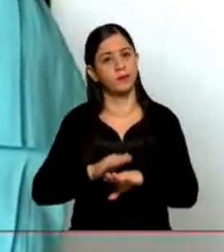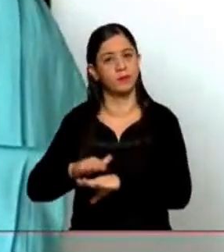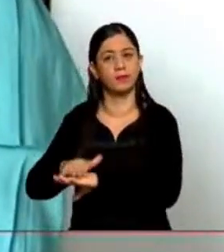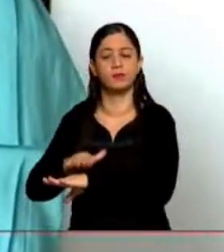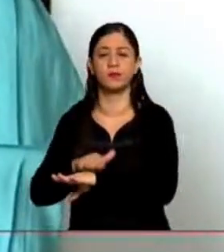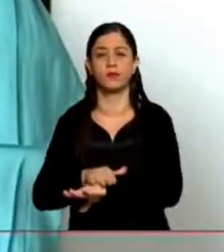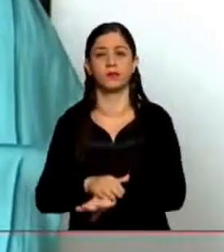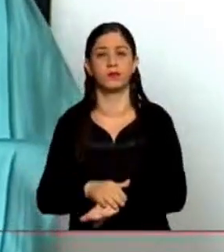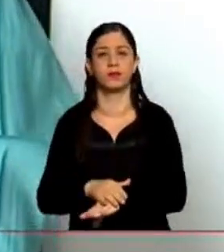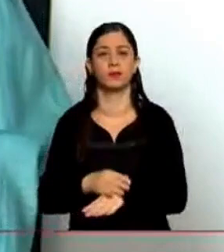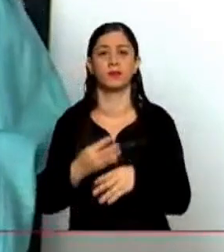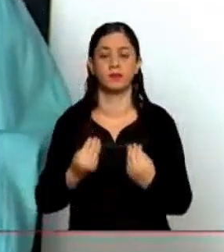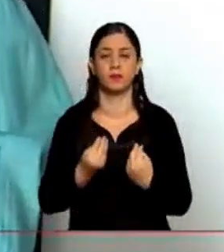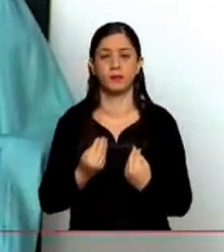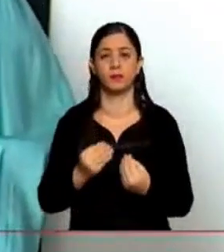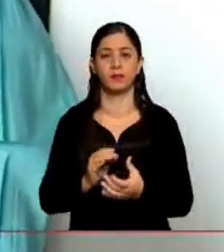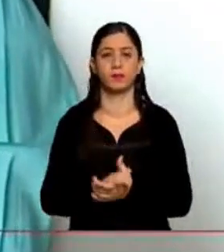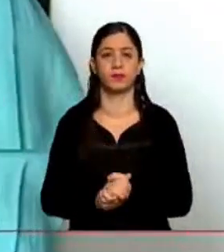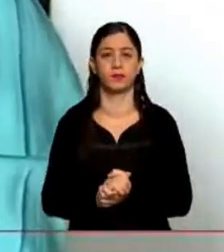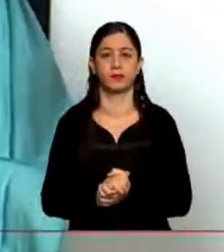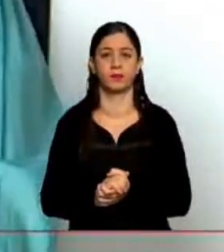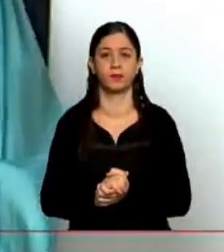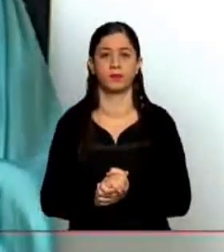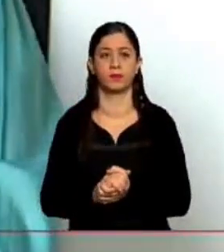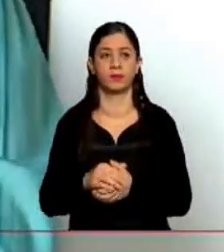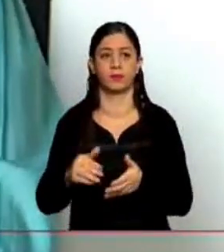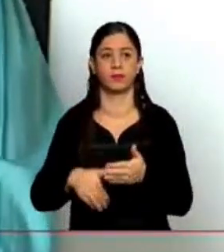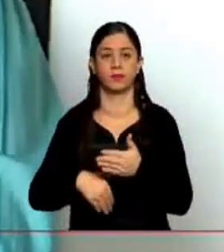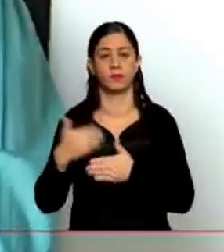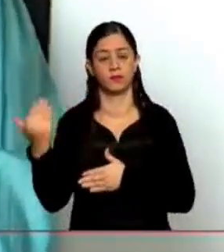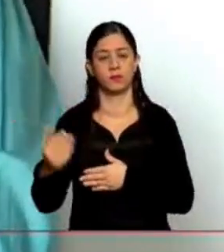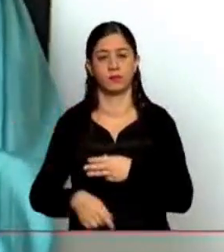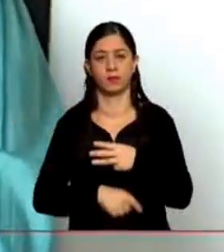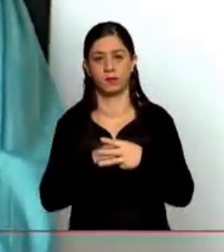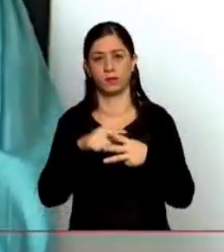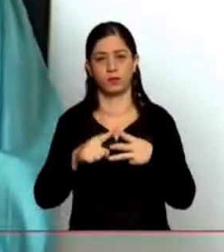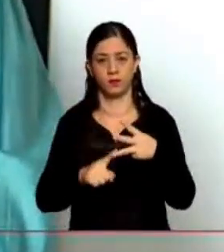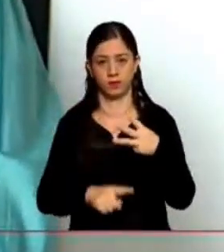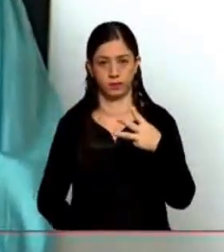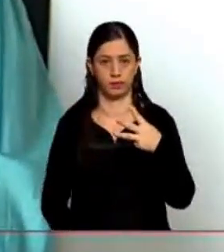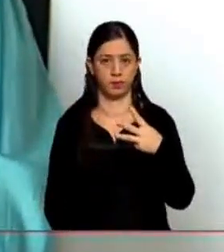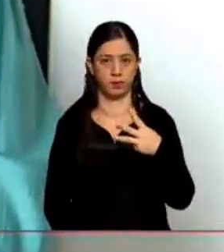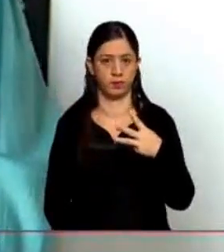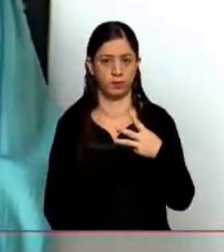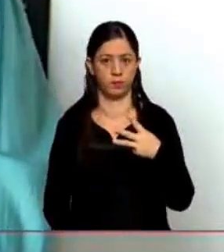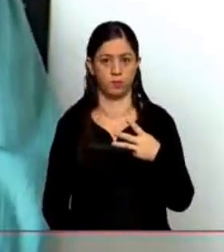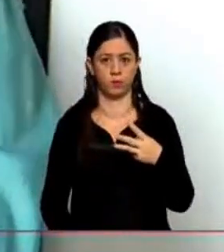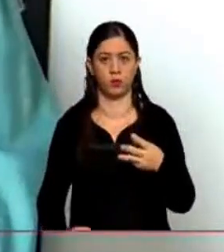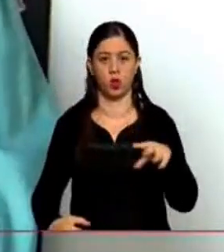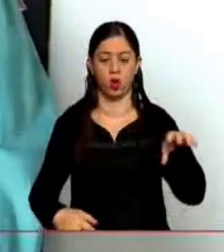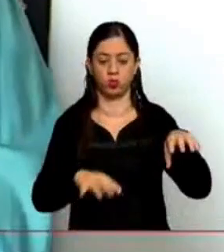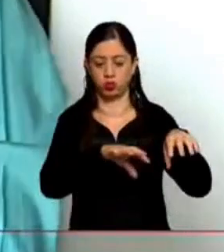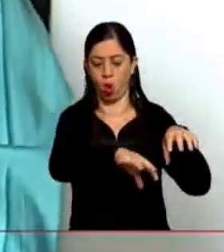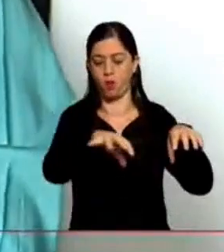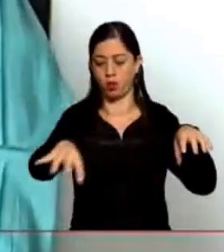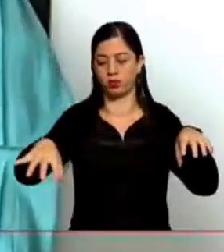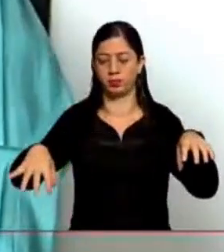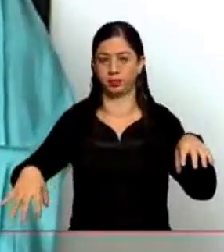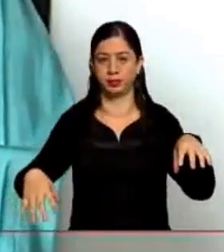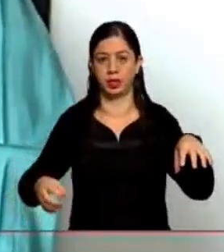que acudamos a los... Vamos a empezar con tres puntos de recolección, tres puntos